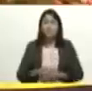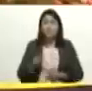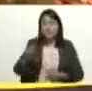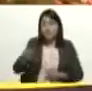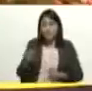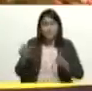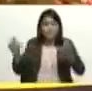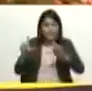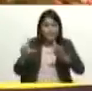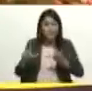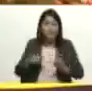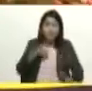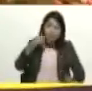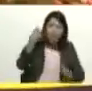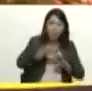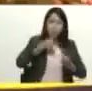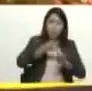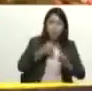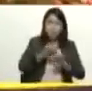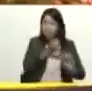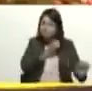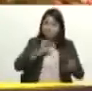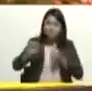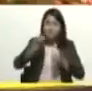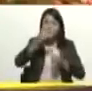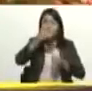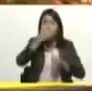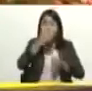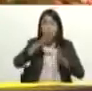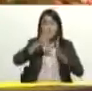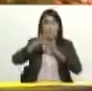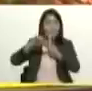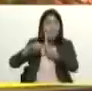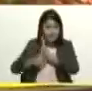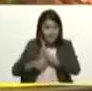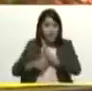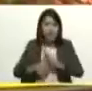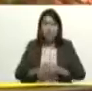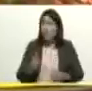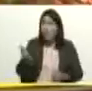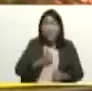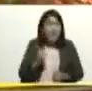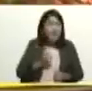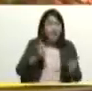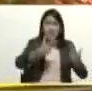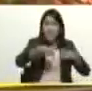dar esta batalla contra el bandidaje y los corruptos. Estén donde estén.